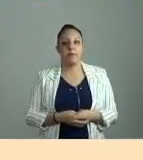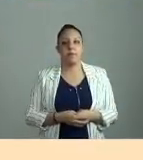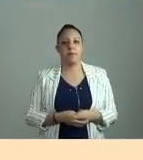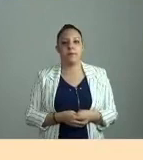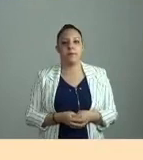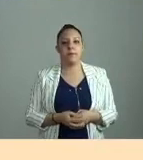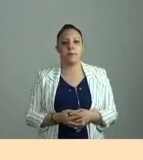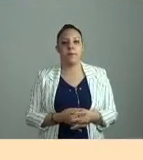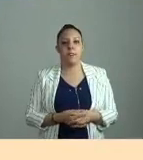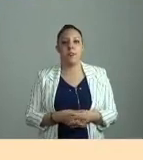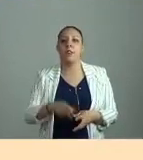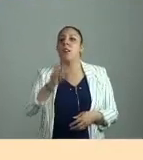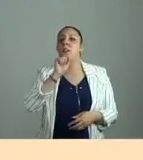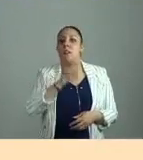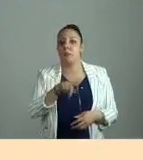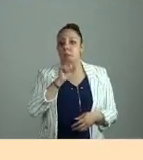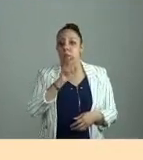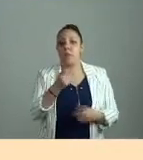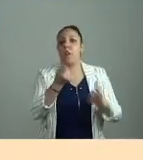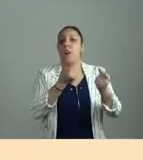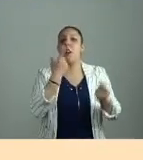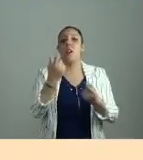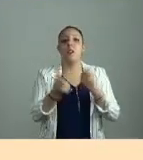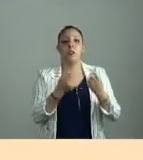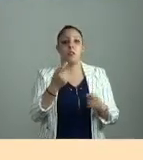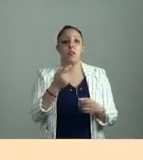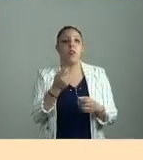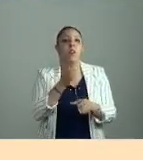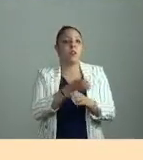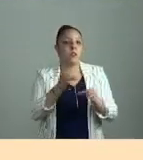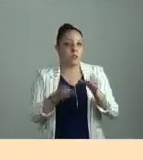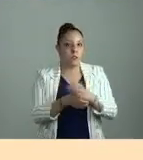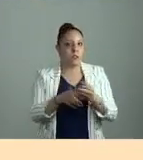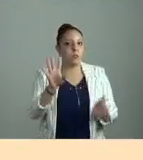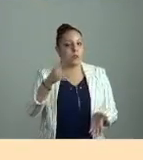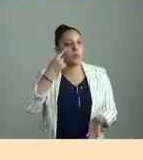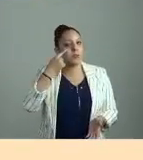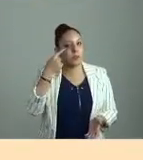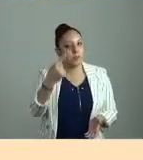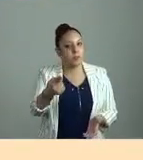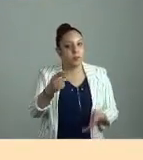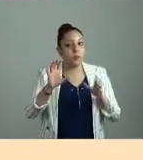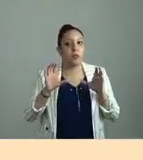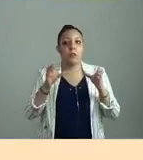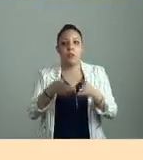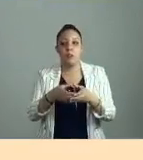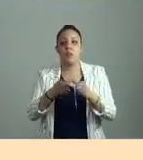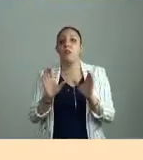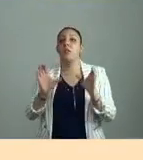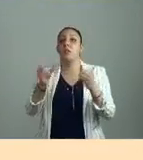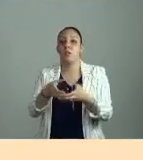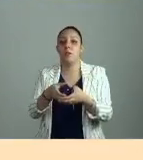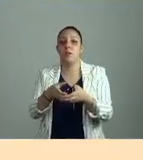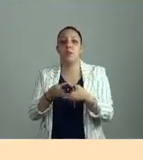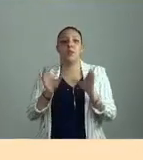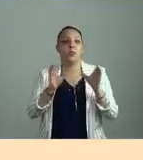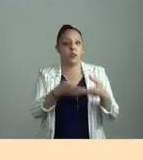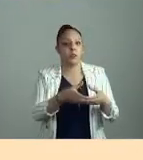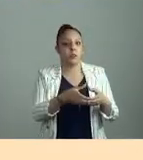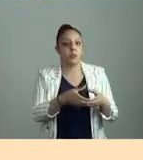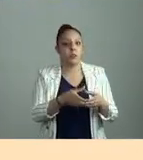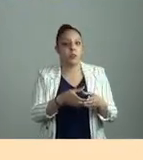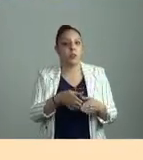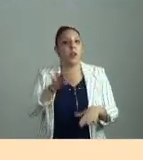muchísimas veces en comunidad donde el estado no hay donde el estado es el